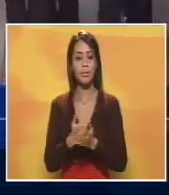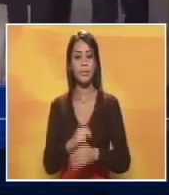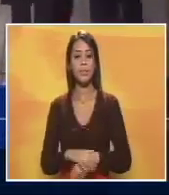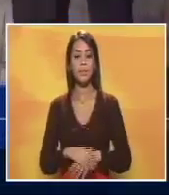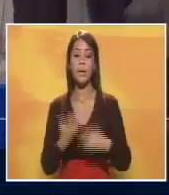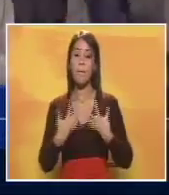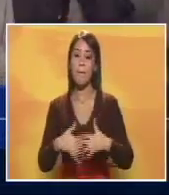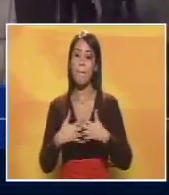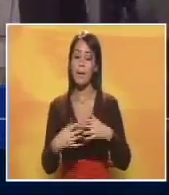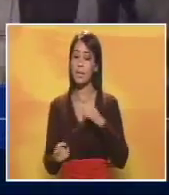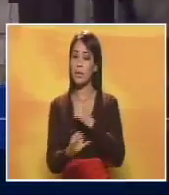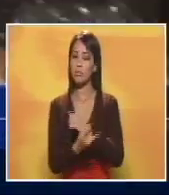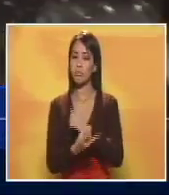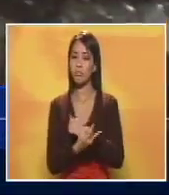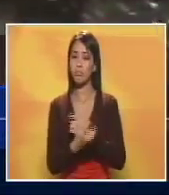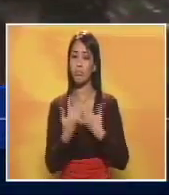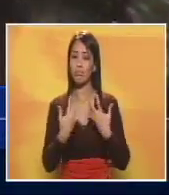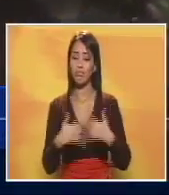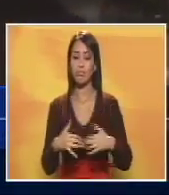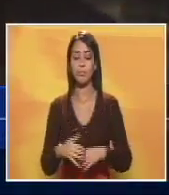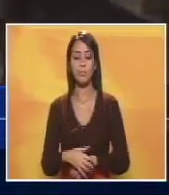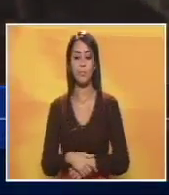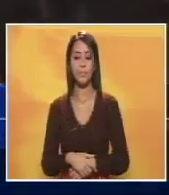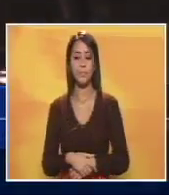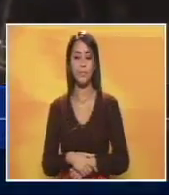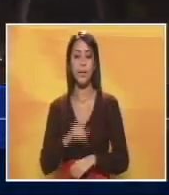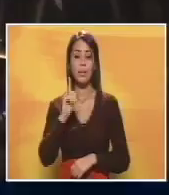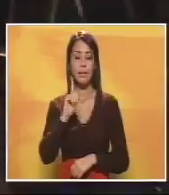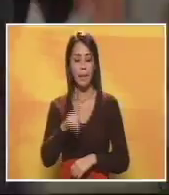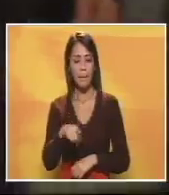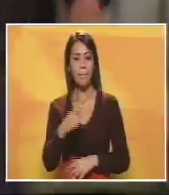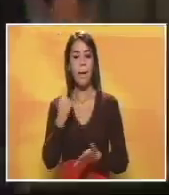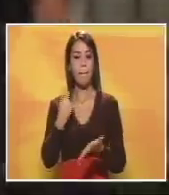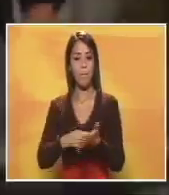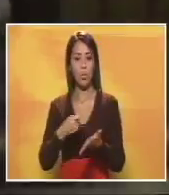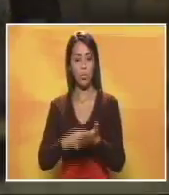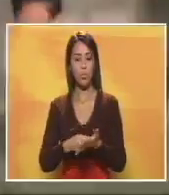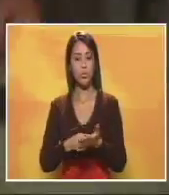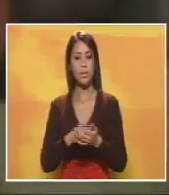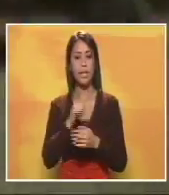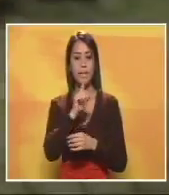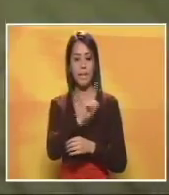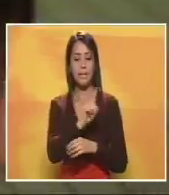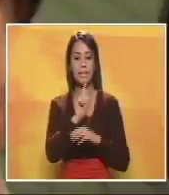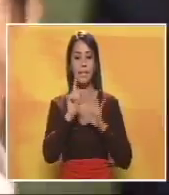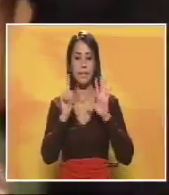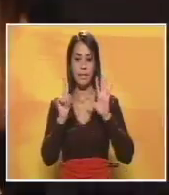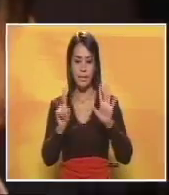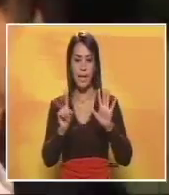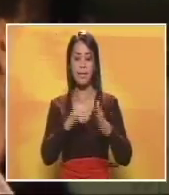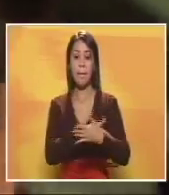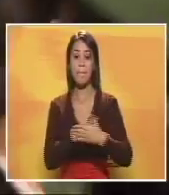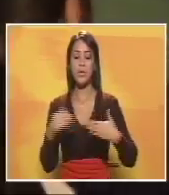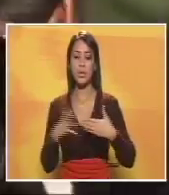como Samsung y Hyundai. La exmandataria también deberá pagar una multa de $16 millones.